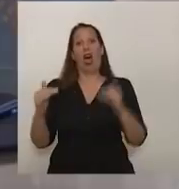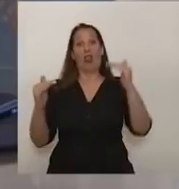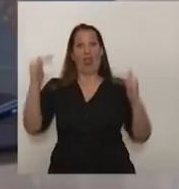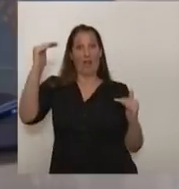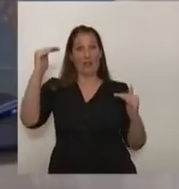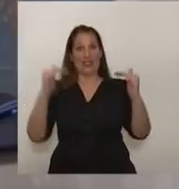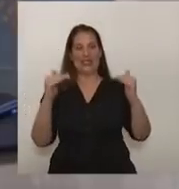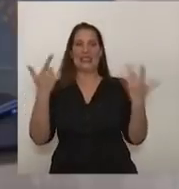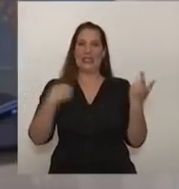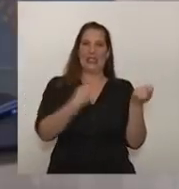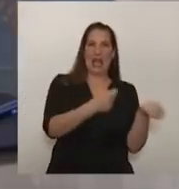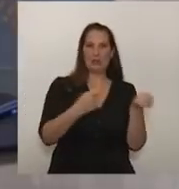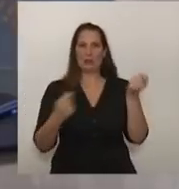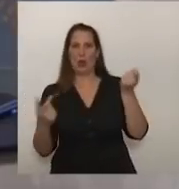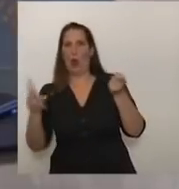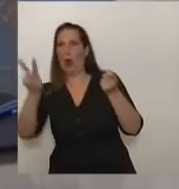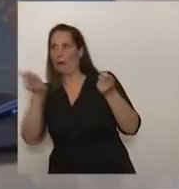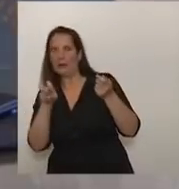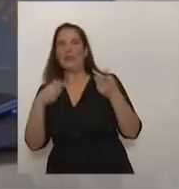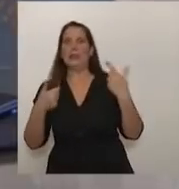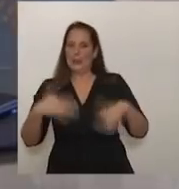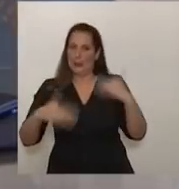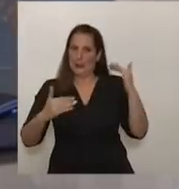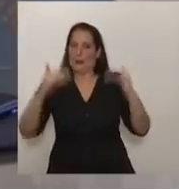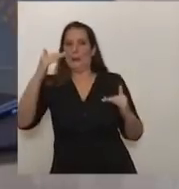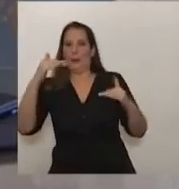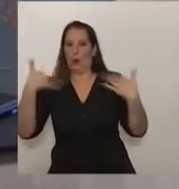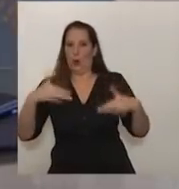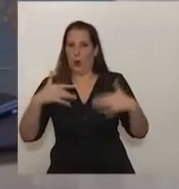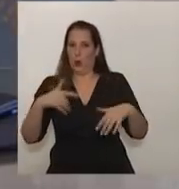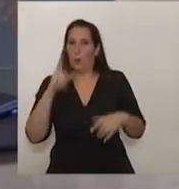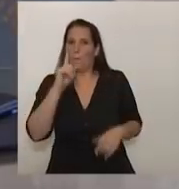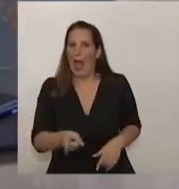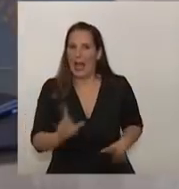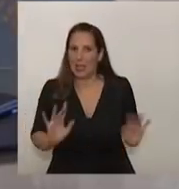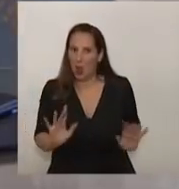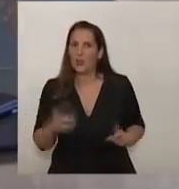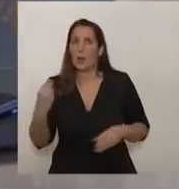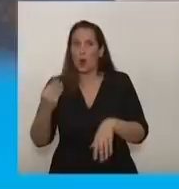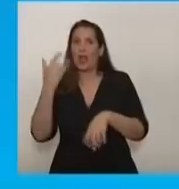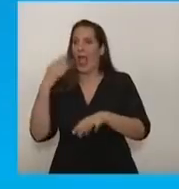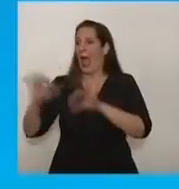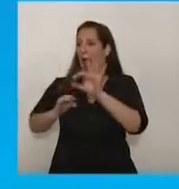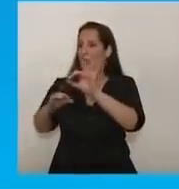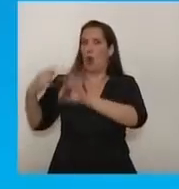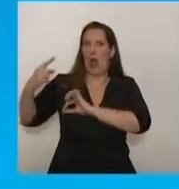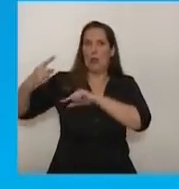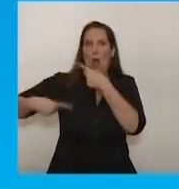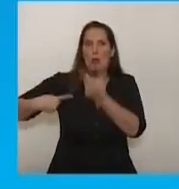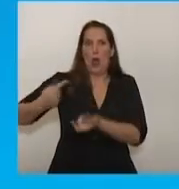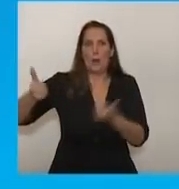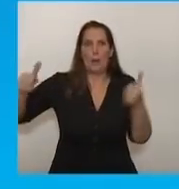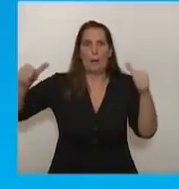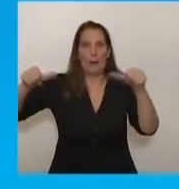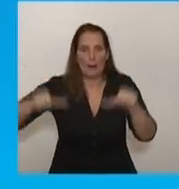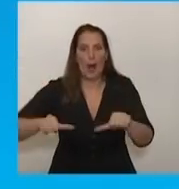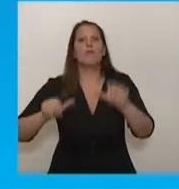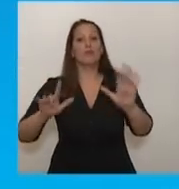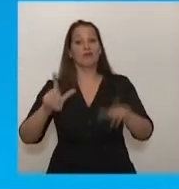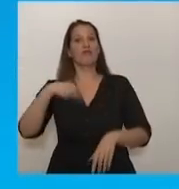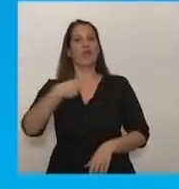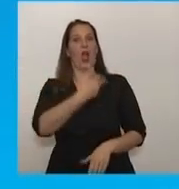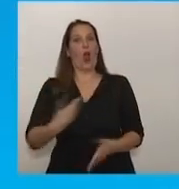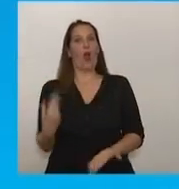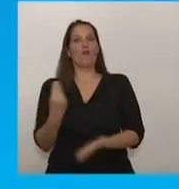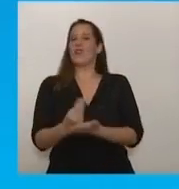del 5%, y con una inercia peligrosa, porque venía empeorando año a año. En nuestro mandato rompimos